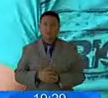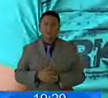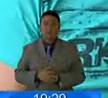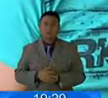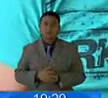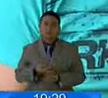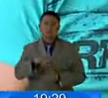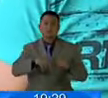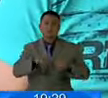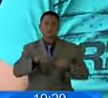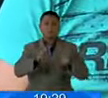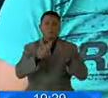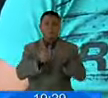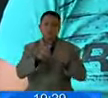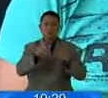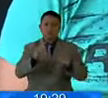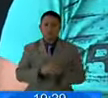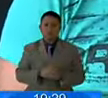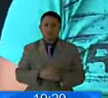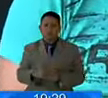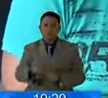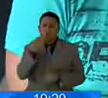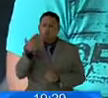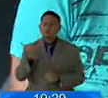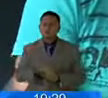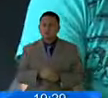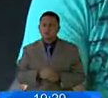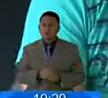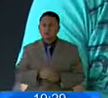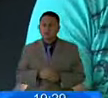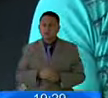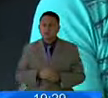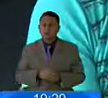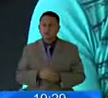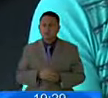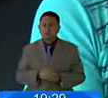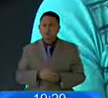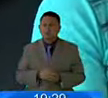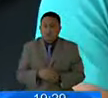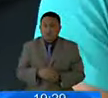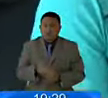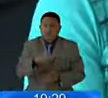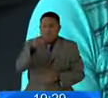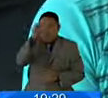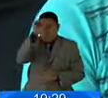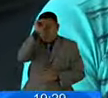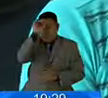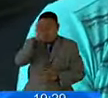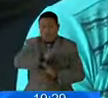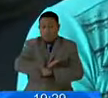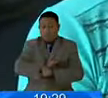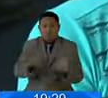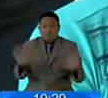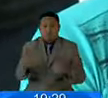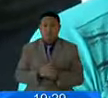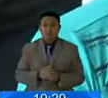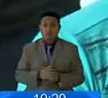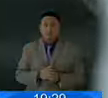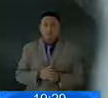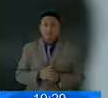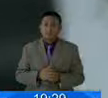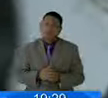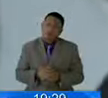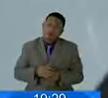preguntaban, no nos sabe mi abuela. No, no sabía nada, entonces pues, como que ya todo quedó